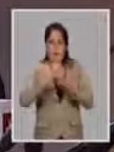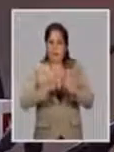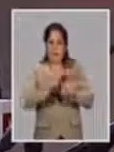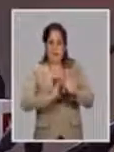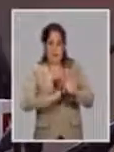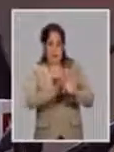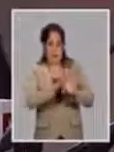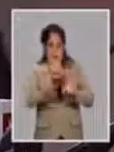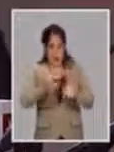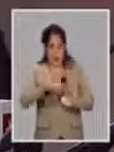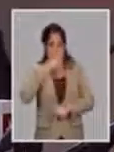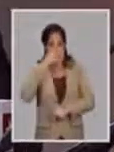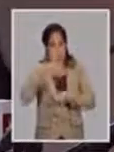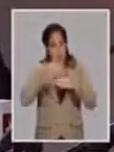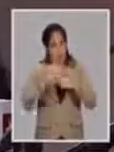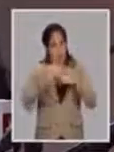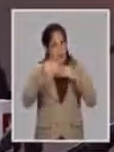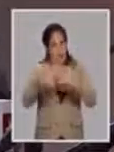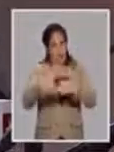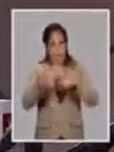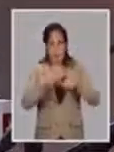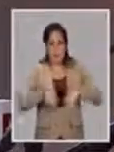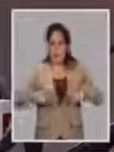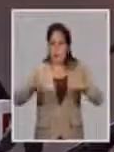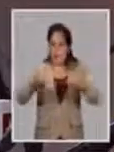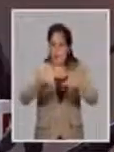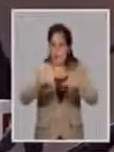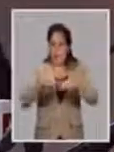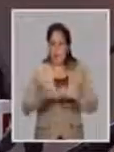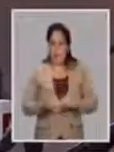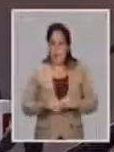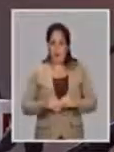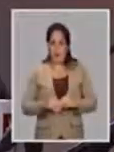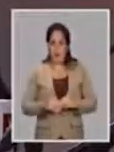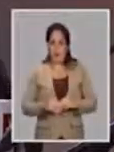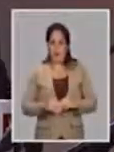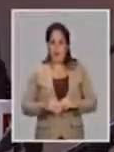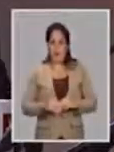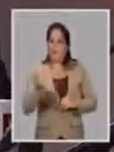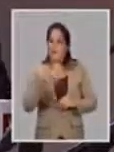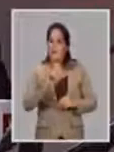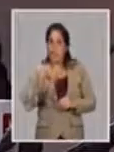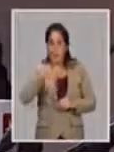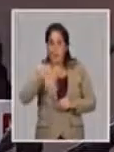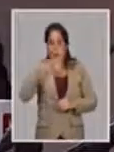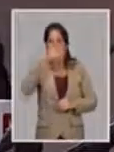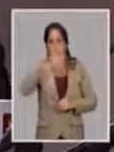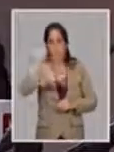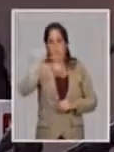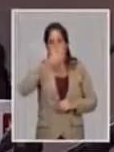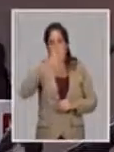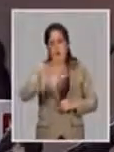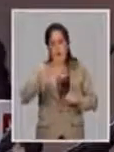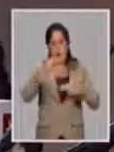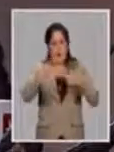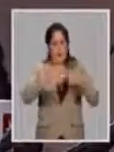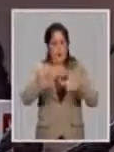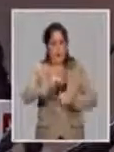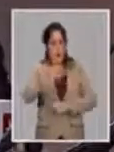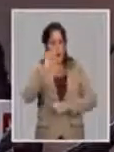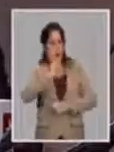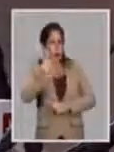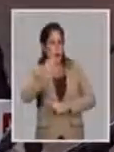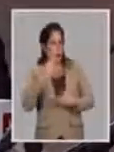la COVID-19. Eso estaremos hablando un poquito más adelante en la mesa redonda, para entonces también entrar ahora a hablar de lo que